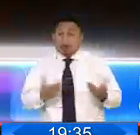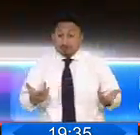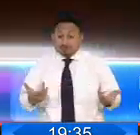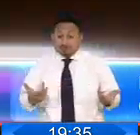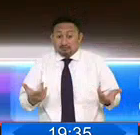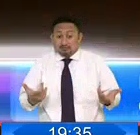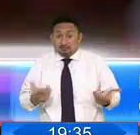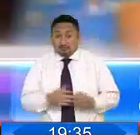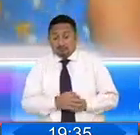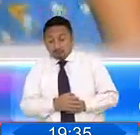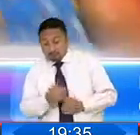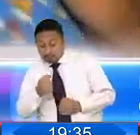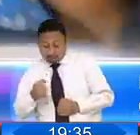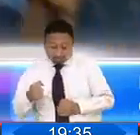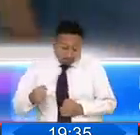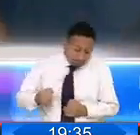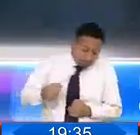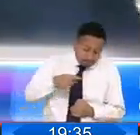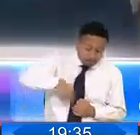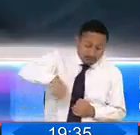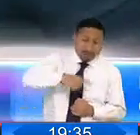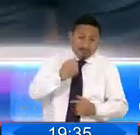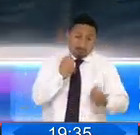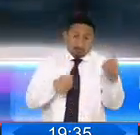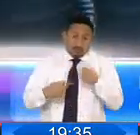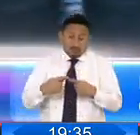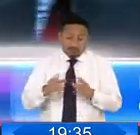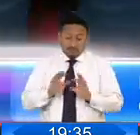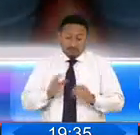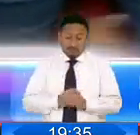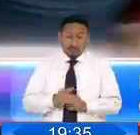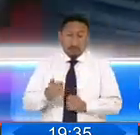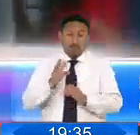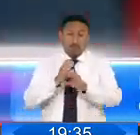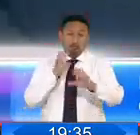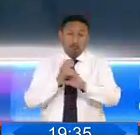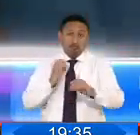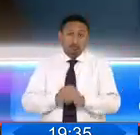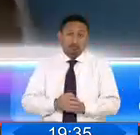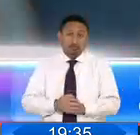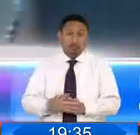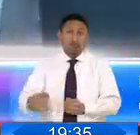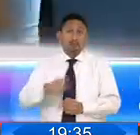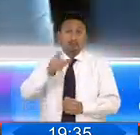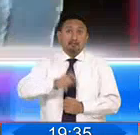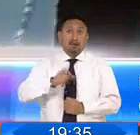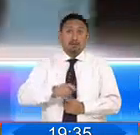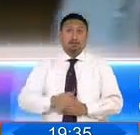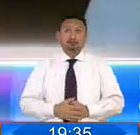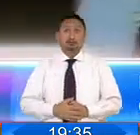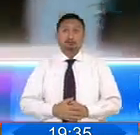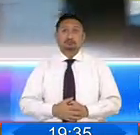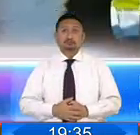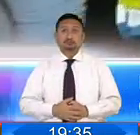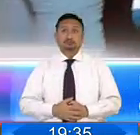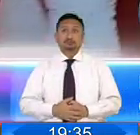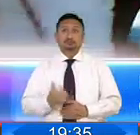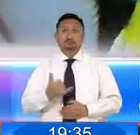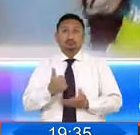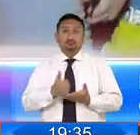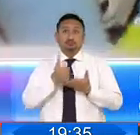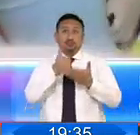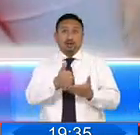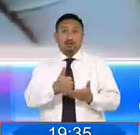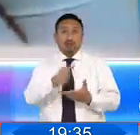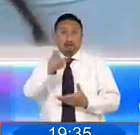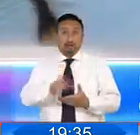Bueno, no tiene herida, por lo que vemos, salieron los buses, están tratando los paramédicos de darle alguna